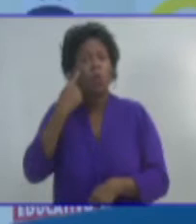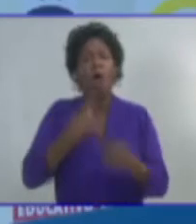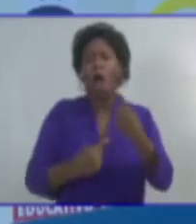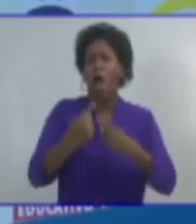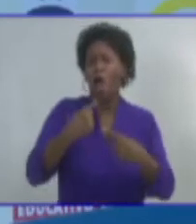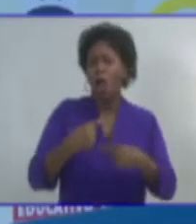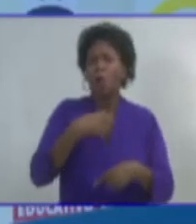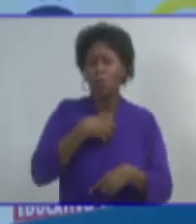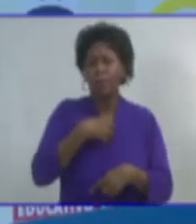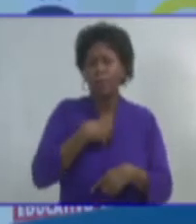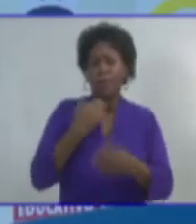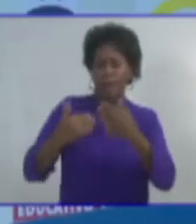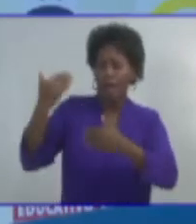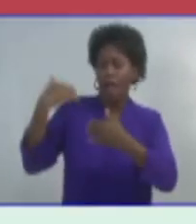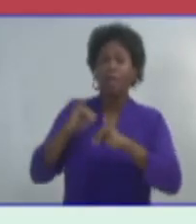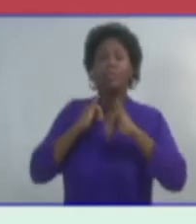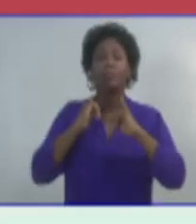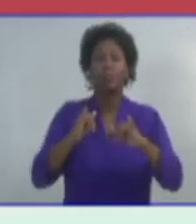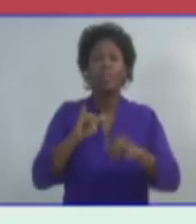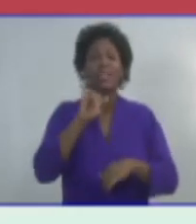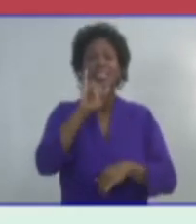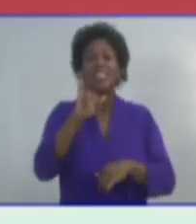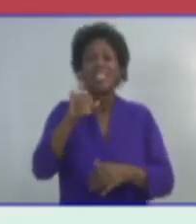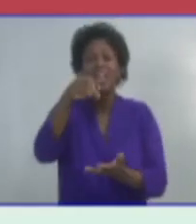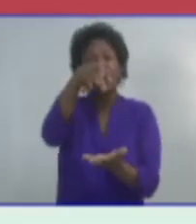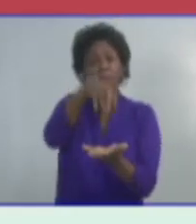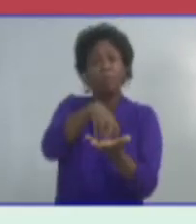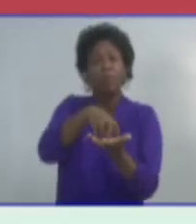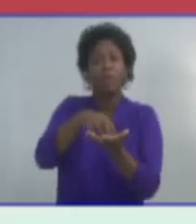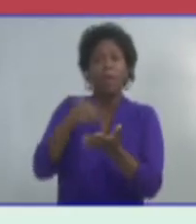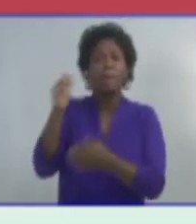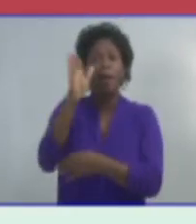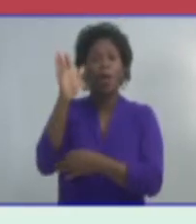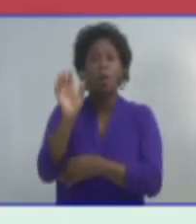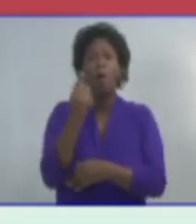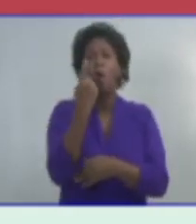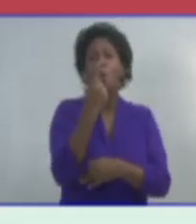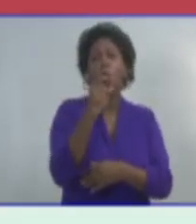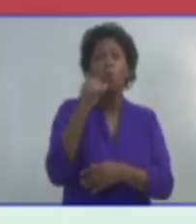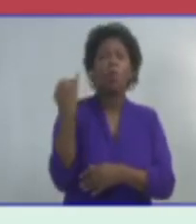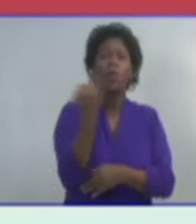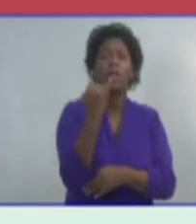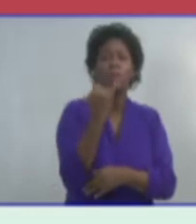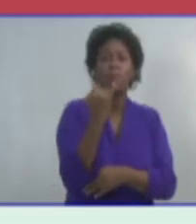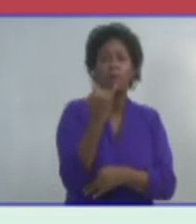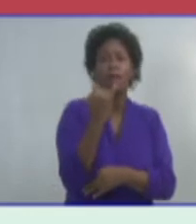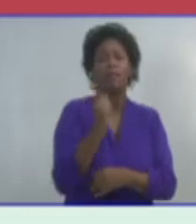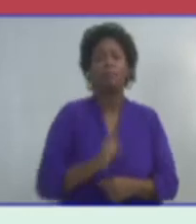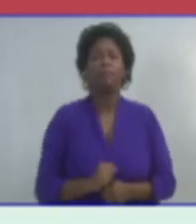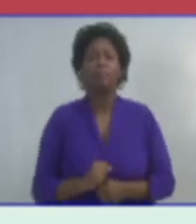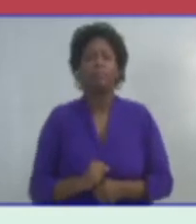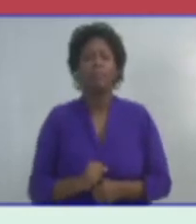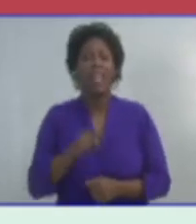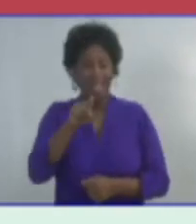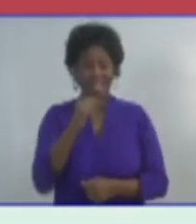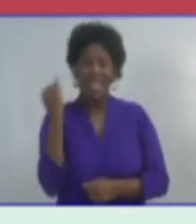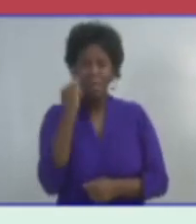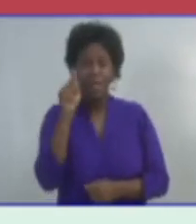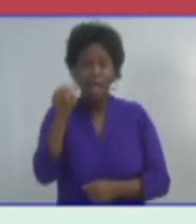venido orientando en días anteriores. 6 en Baracoa, 2 en Caimanera y 1 en Imías, disculpen. Que este de Imías se propuso